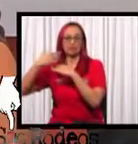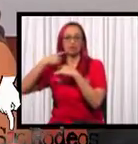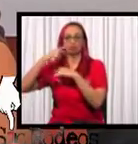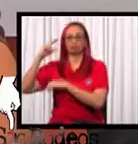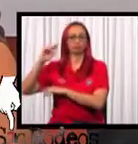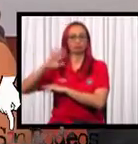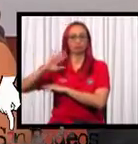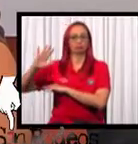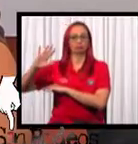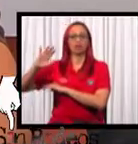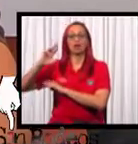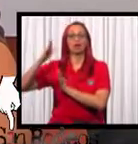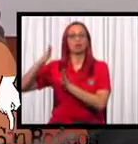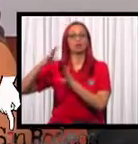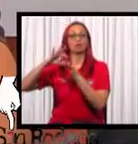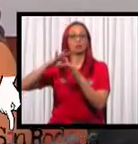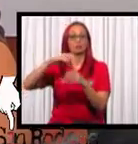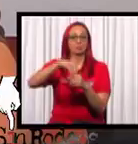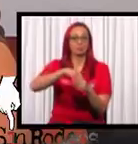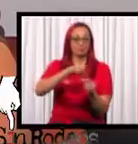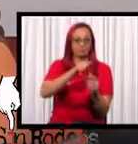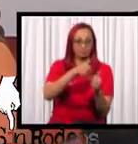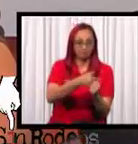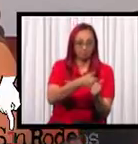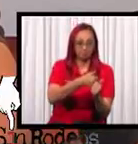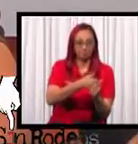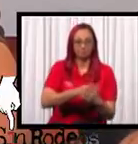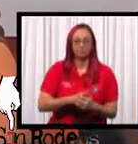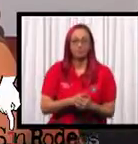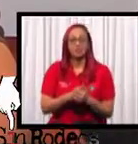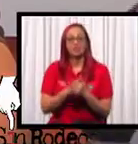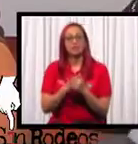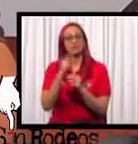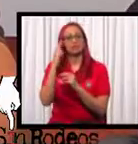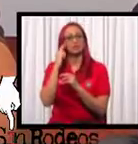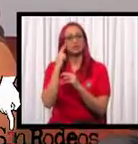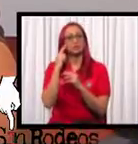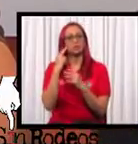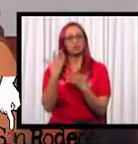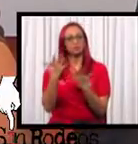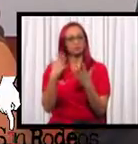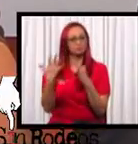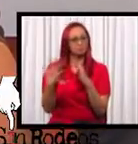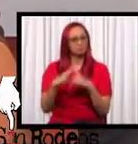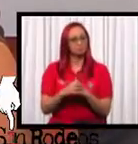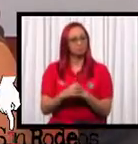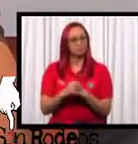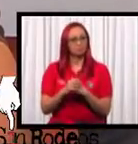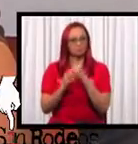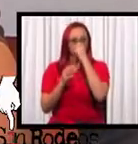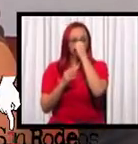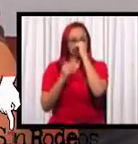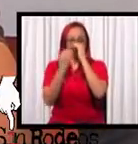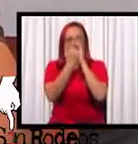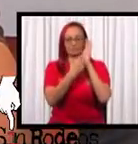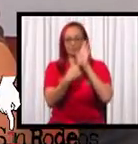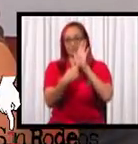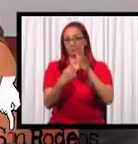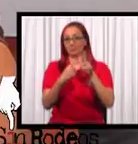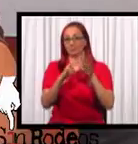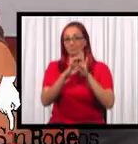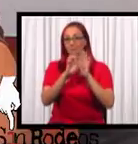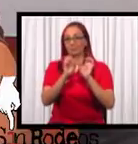Costa Rica formara parte de esta alianza. Y las razones son bastante, bastante evidentes. Podemos ver